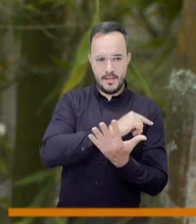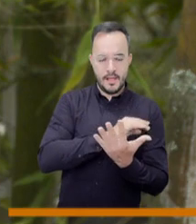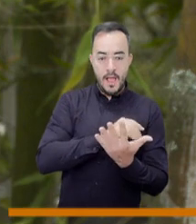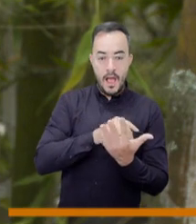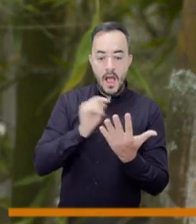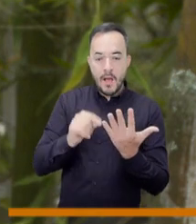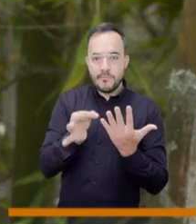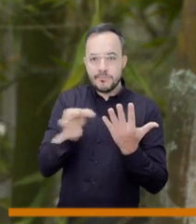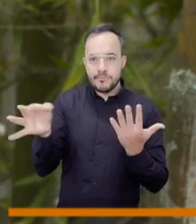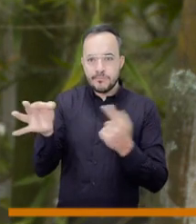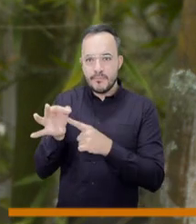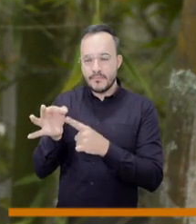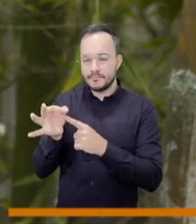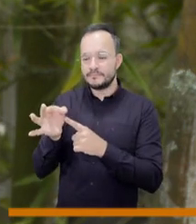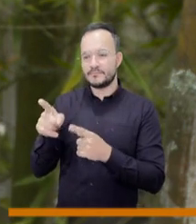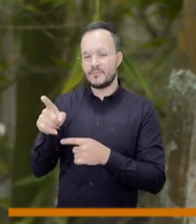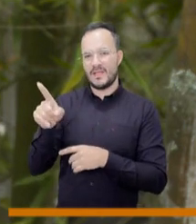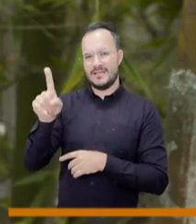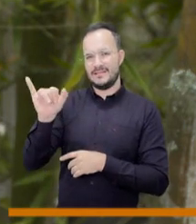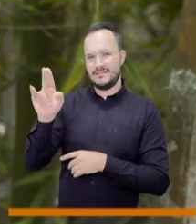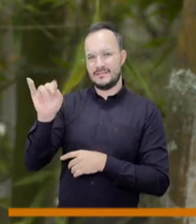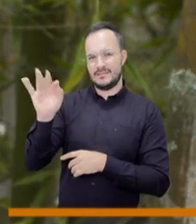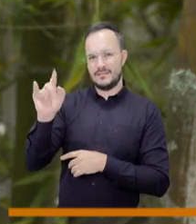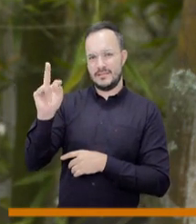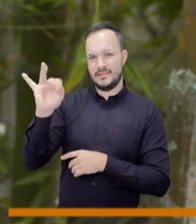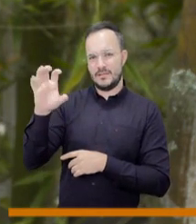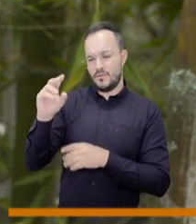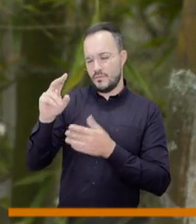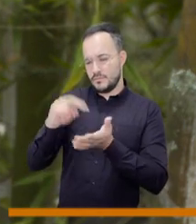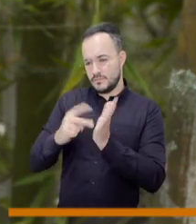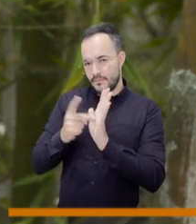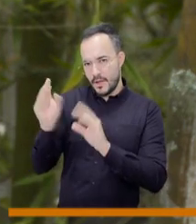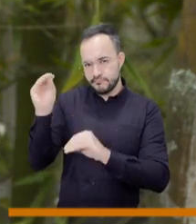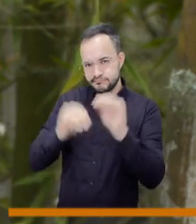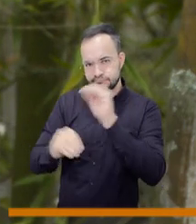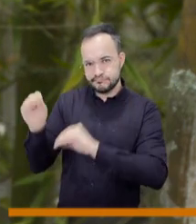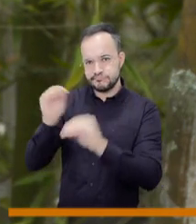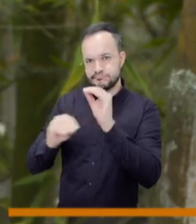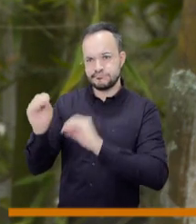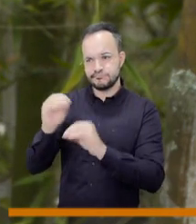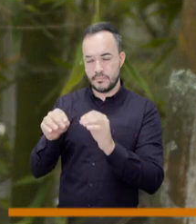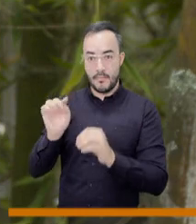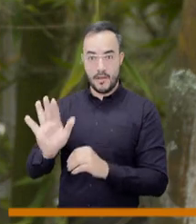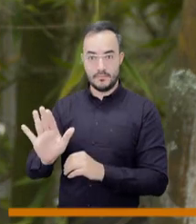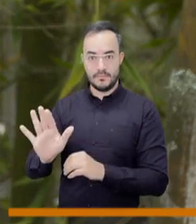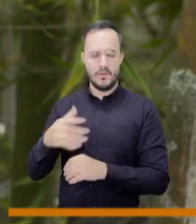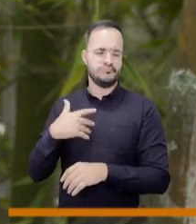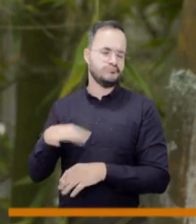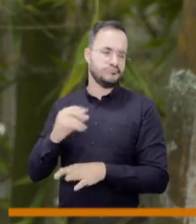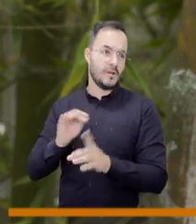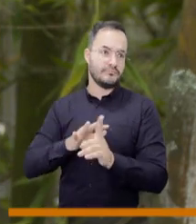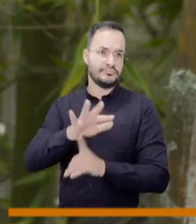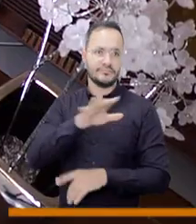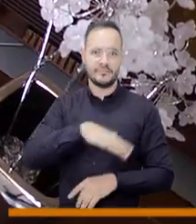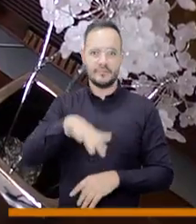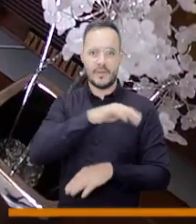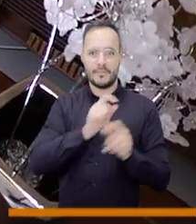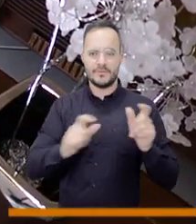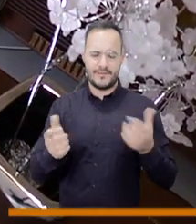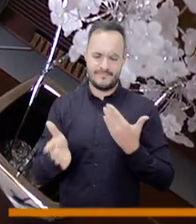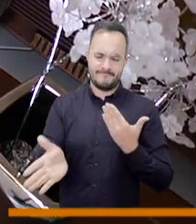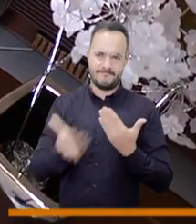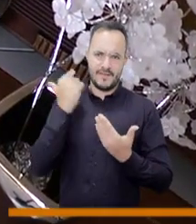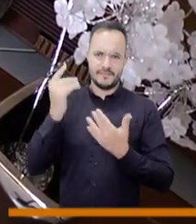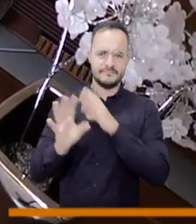tiene una alta peligrosidad por el potencial adictivo que esto presenta